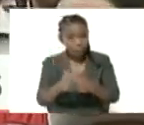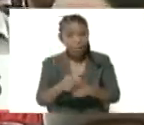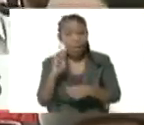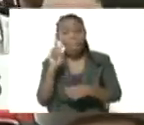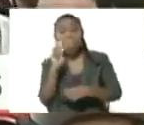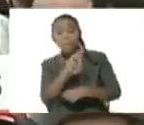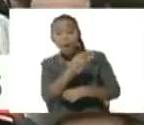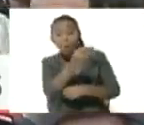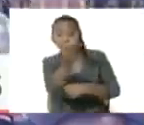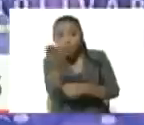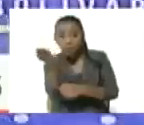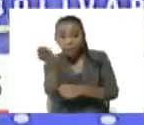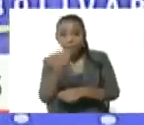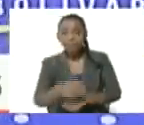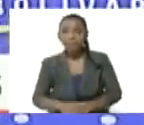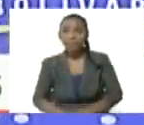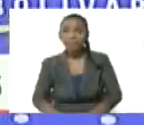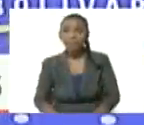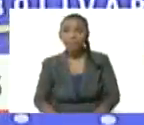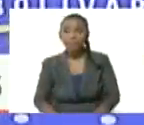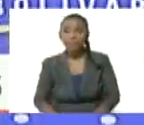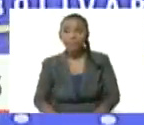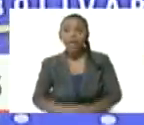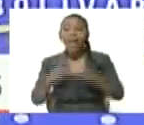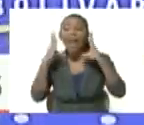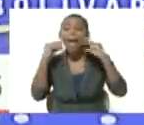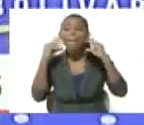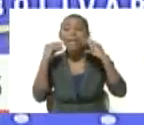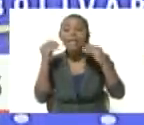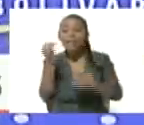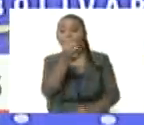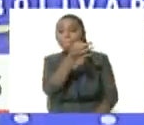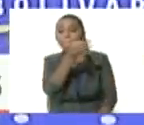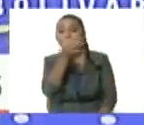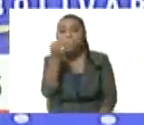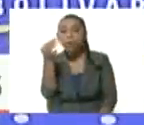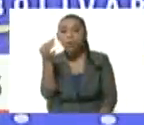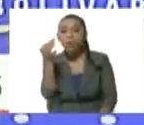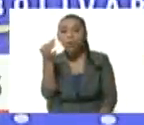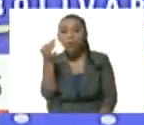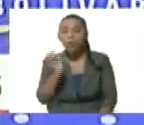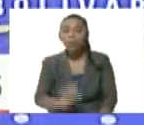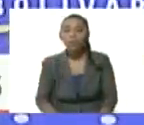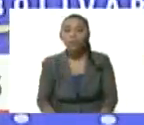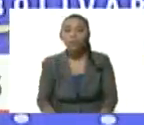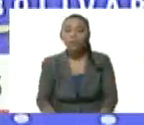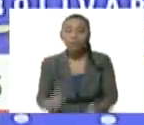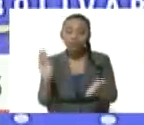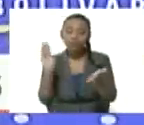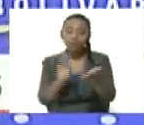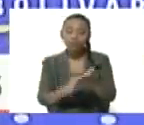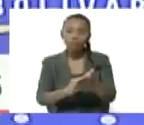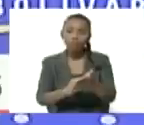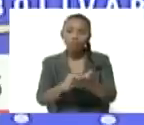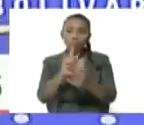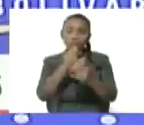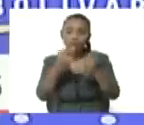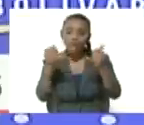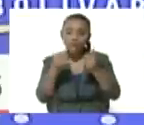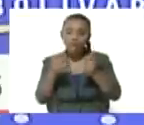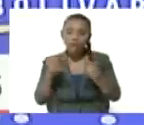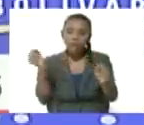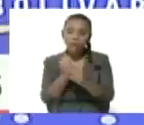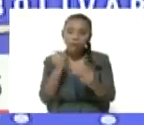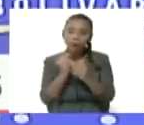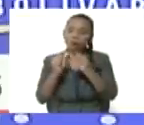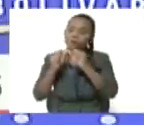vean ustedes las experiencias exitosas y pongamos una línea de trabajo